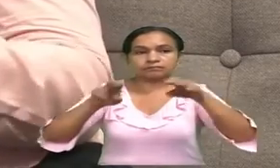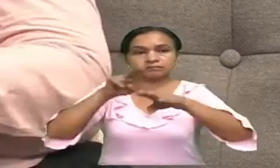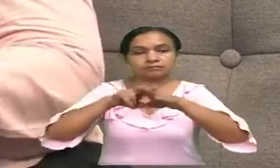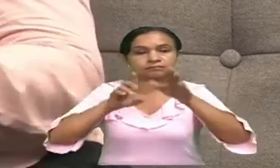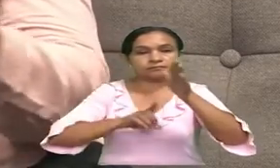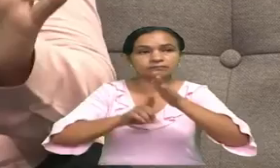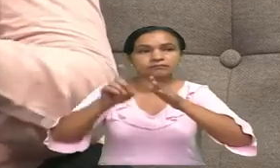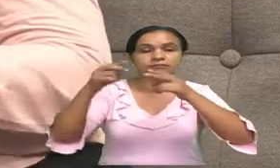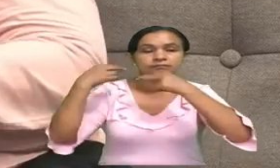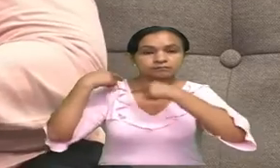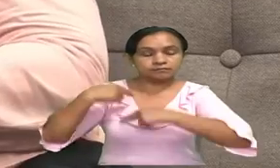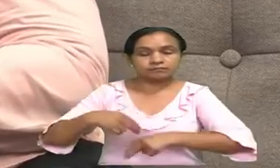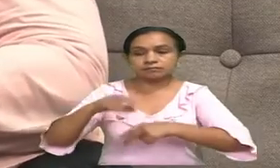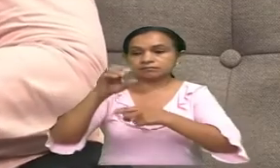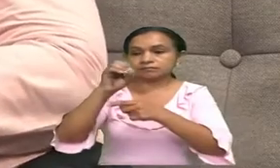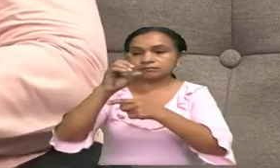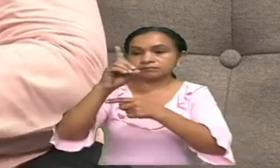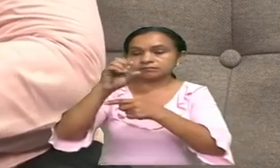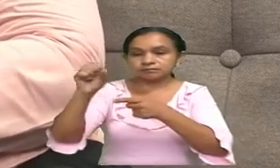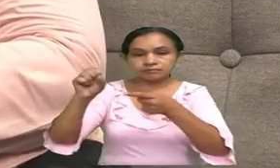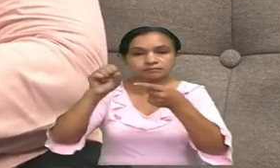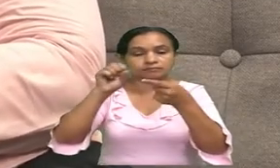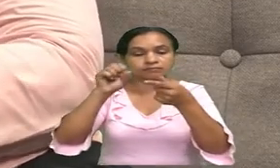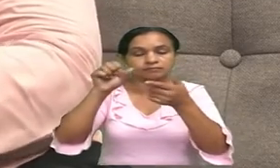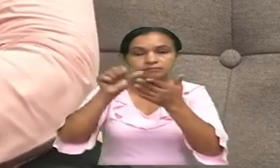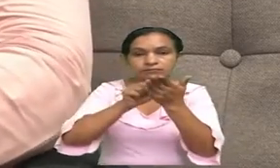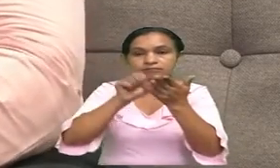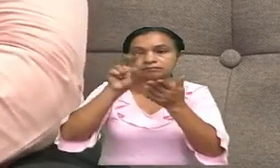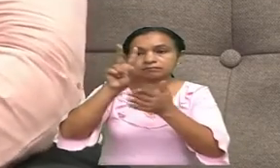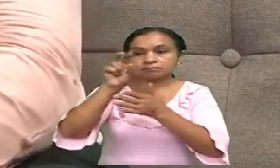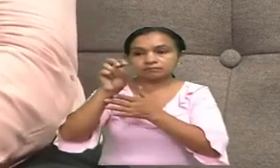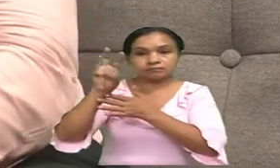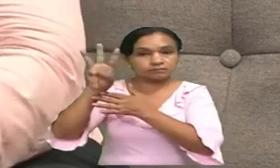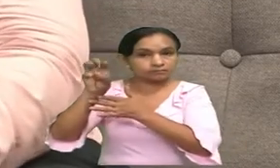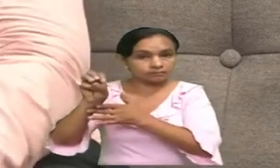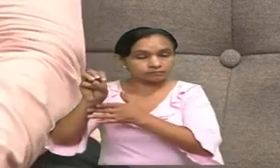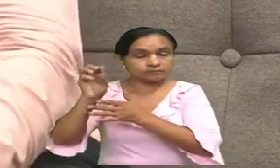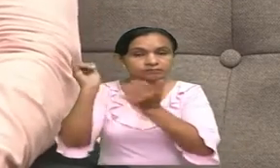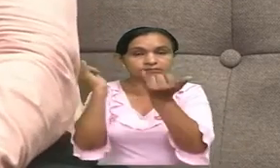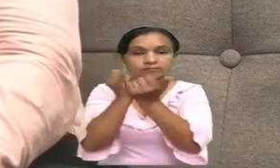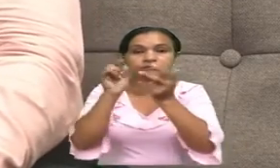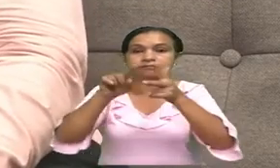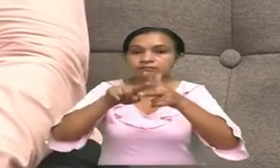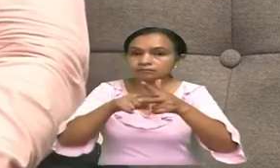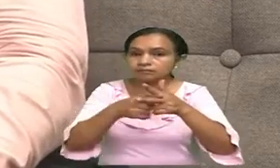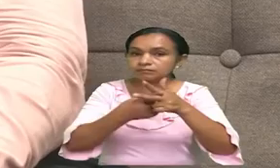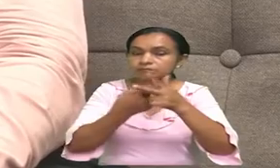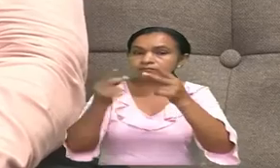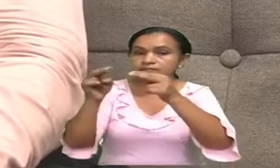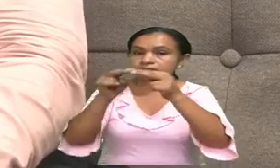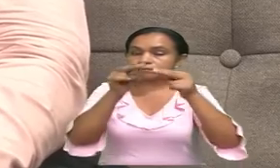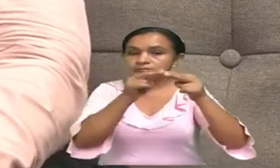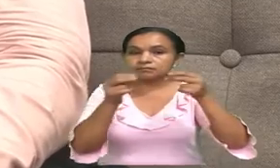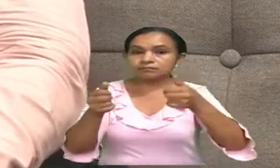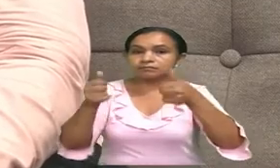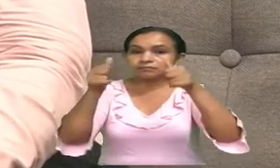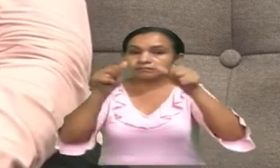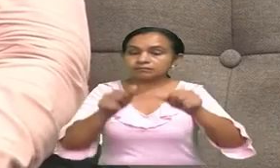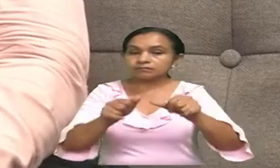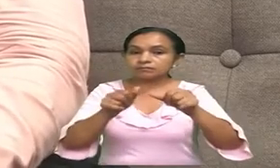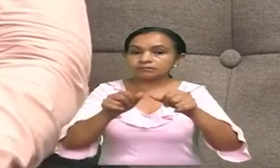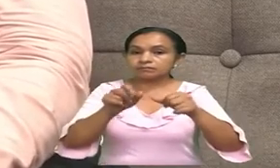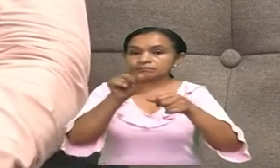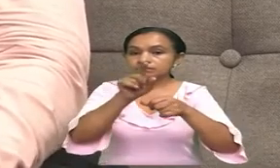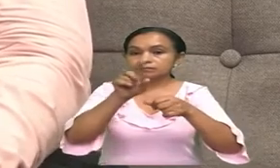la ODS, la Agenda 2030. Y hemos también iniciado una armonización de